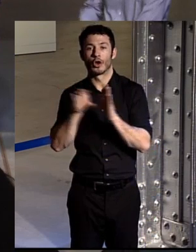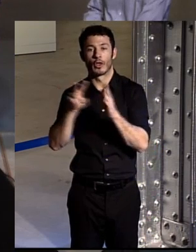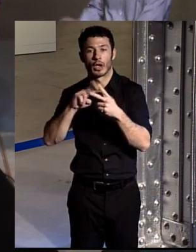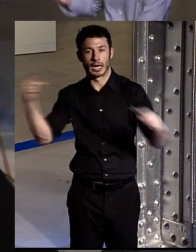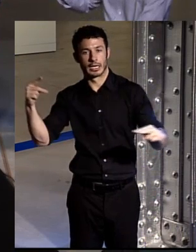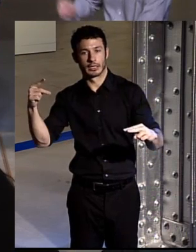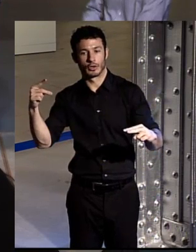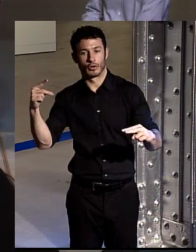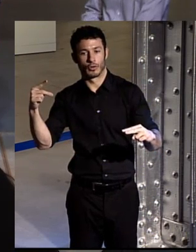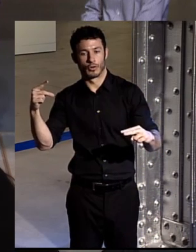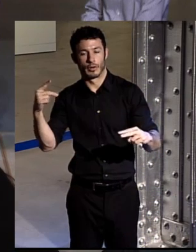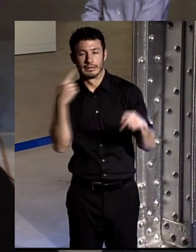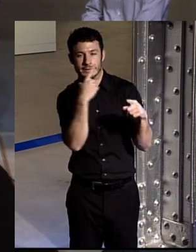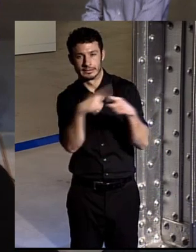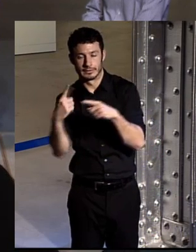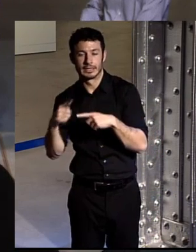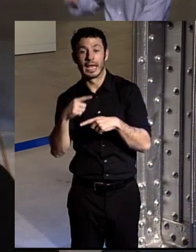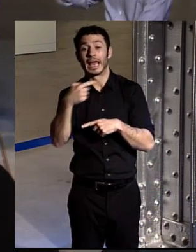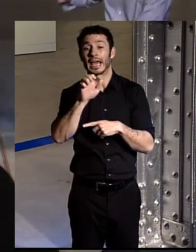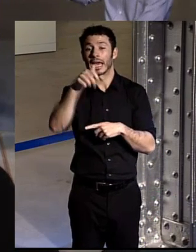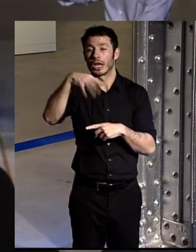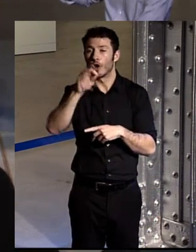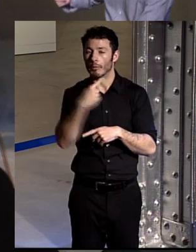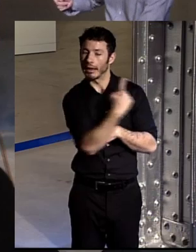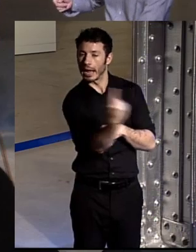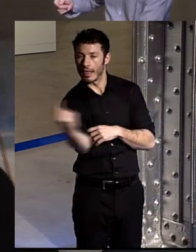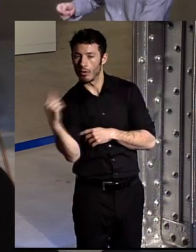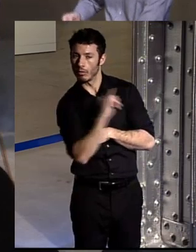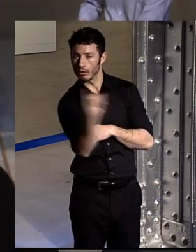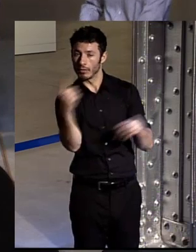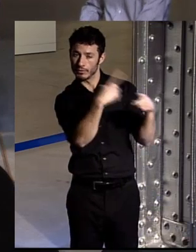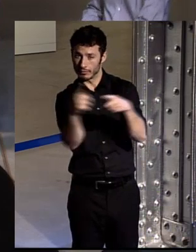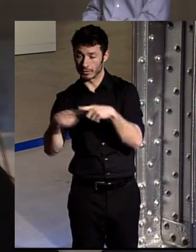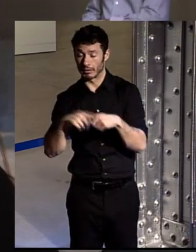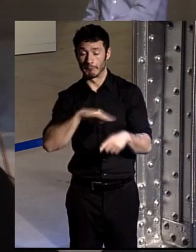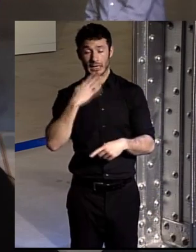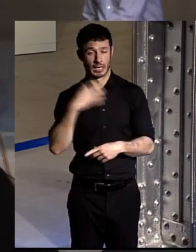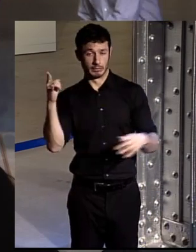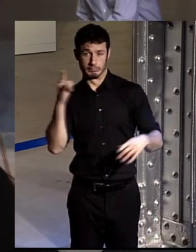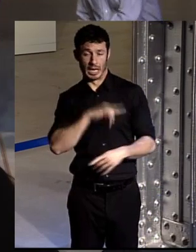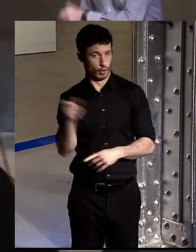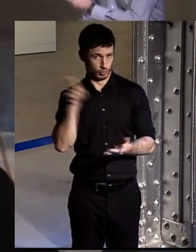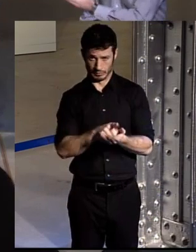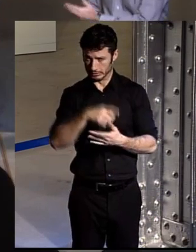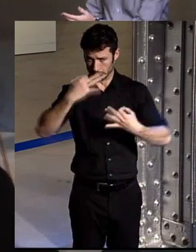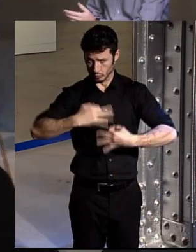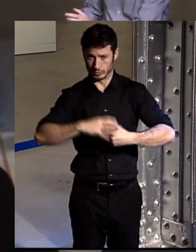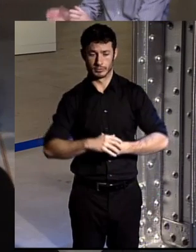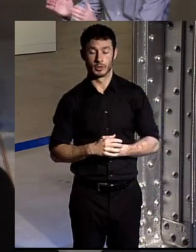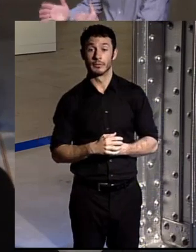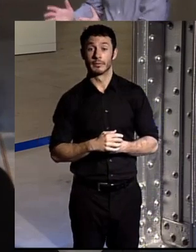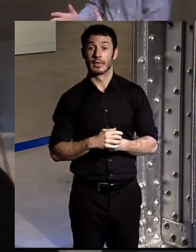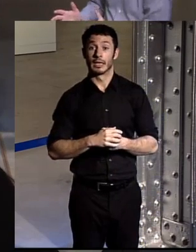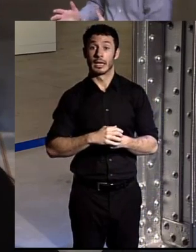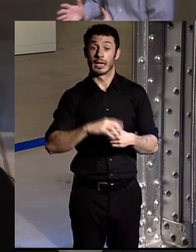para cada uno de nosotros. Genoma es lo de cada uno. Luego te lo ves esto. Luego esto lo digo y mañana lo digo mal otra vez, o sea que da igual. No, bueno, pues en nuestro genoma han